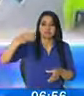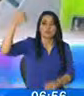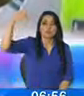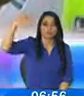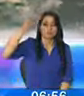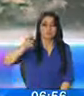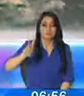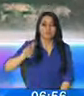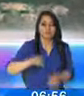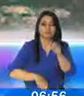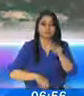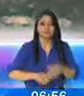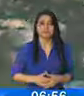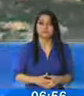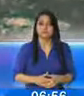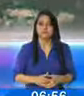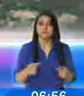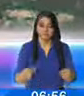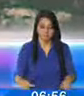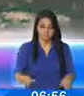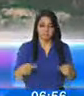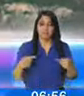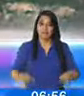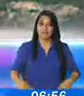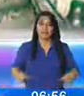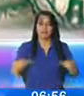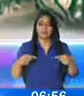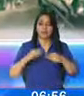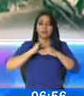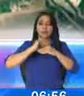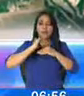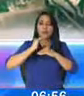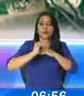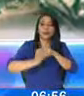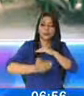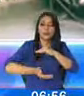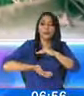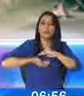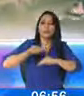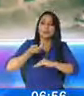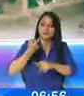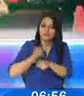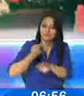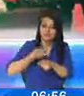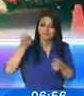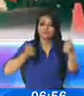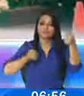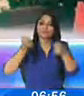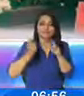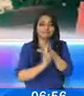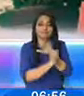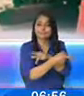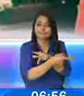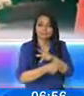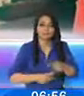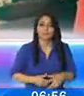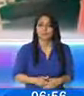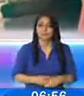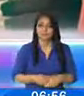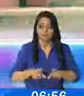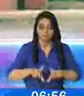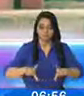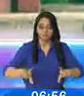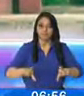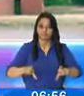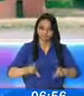sido derribado las llantas del vehículo pesado estaban lisas y su conductor se dio a la fuga el vehículo tiene placas del